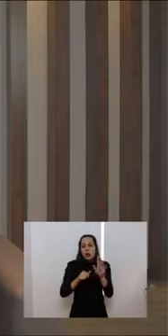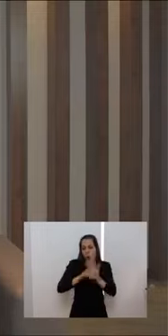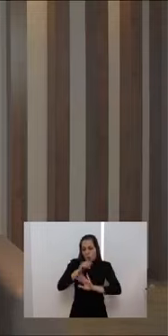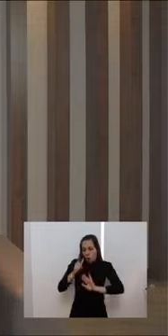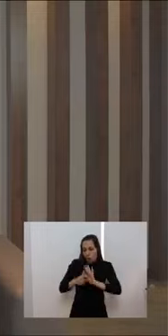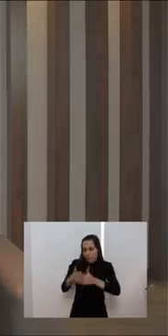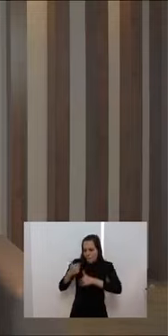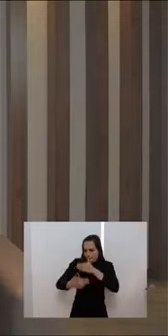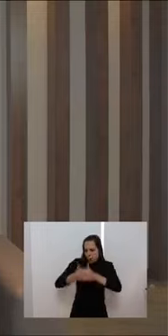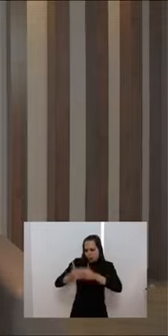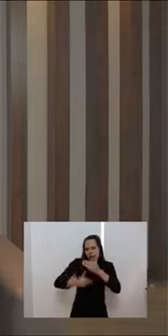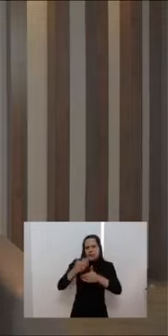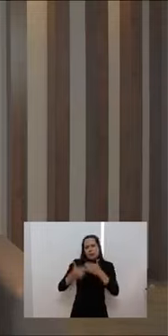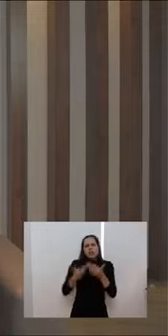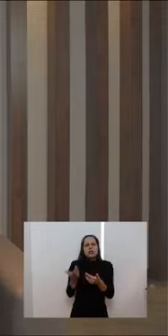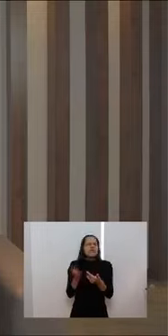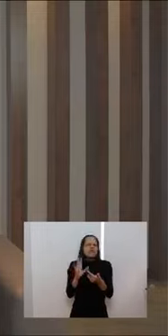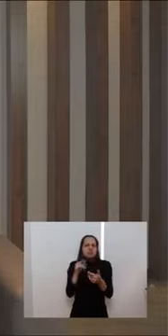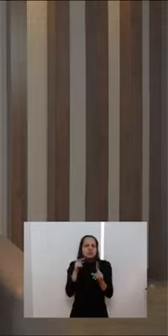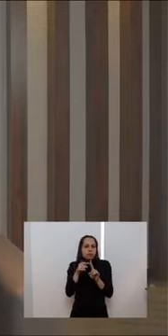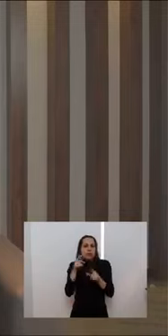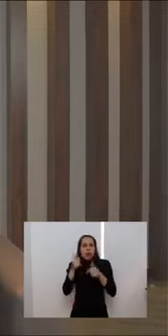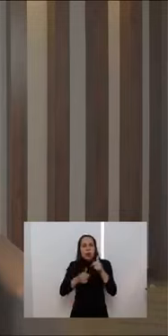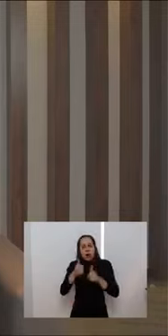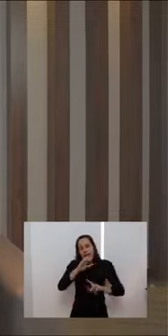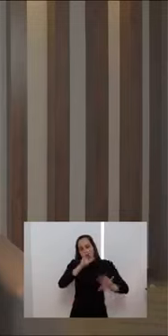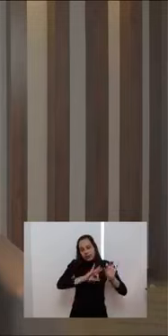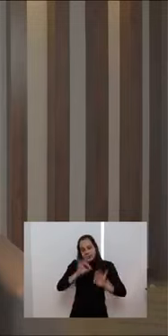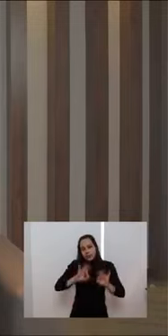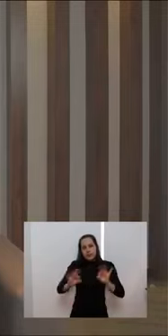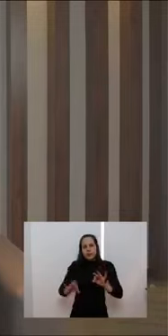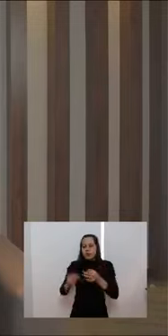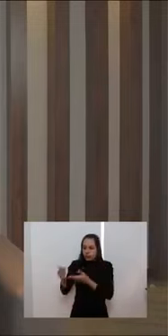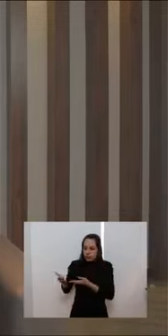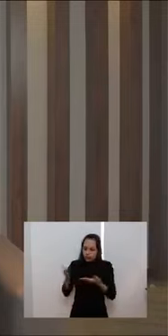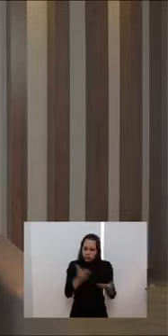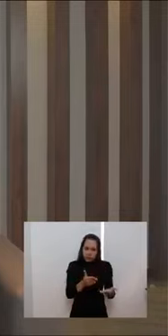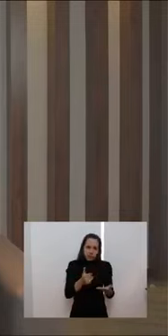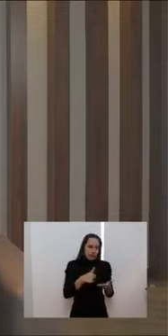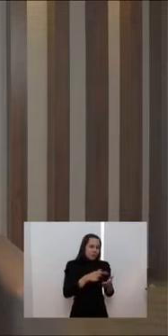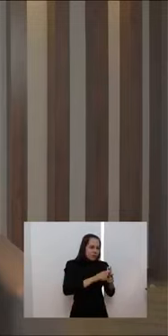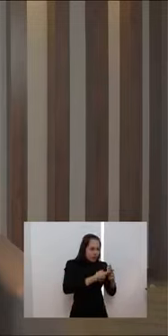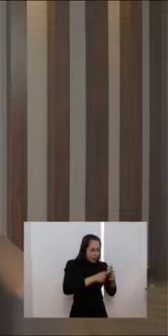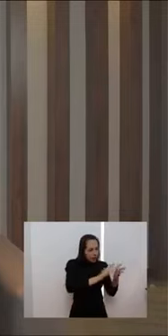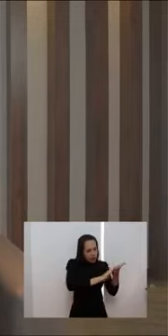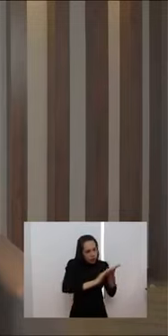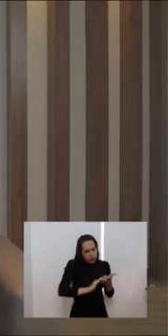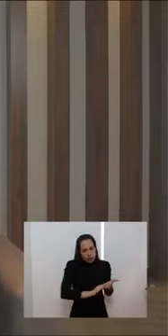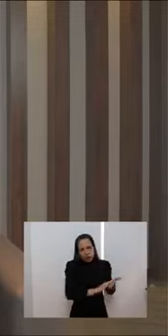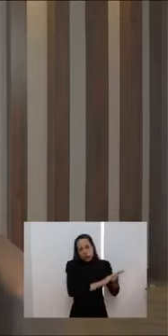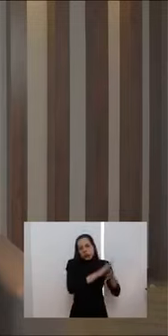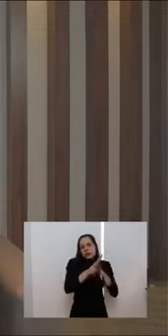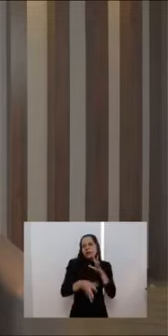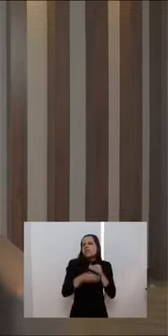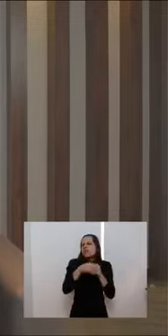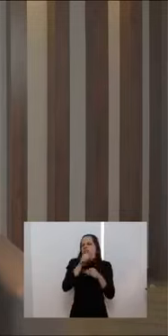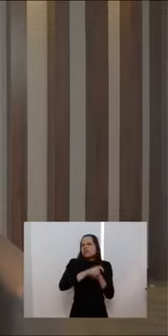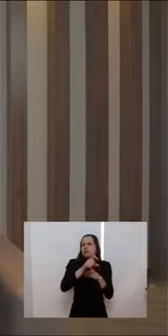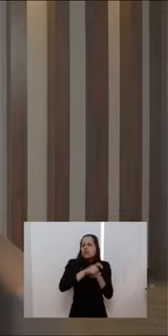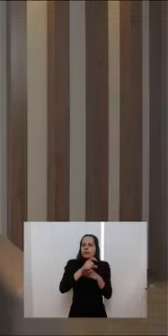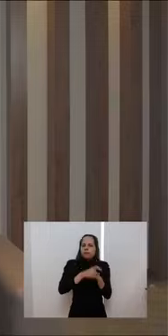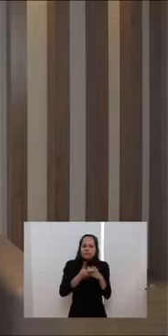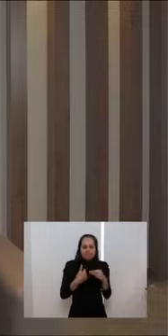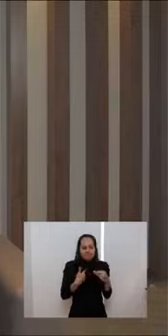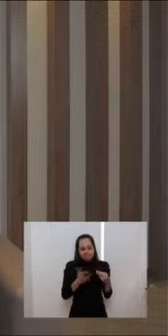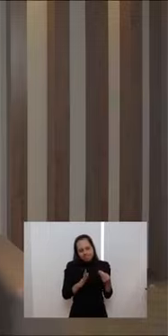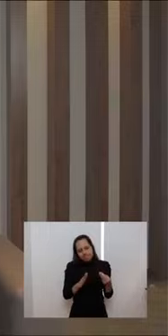logísticos para garantizar el soporte de insumos médicos igualmente de los medicamentos que requieren para hacerle frente